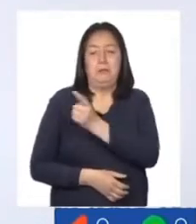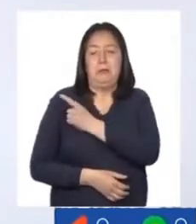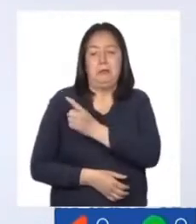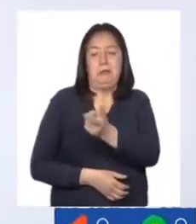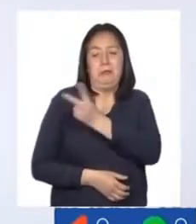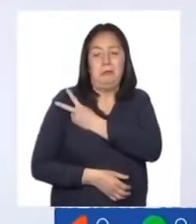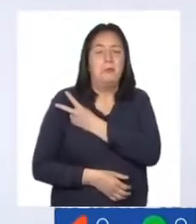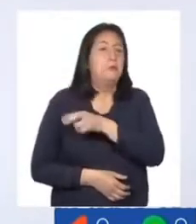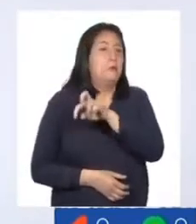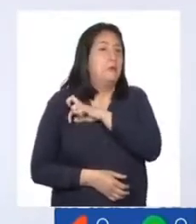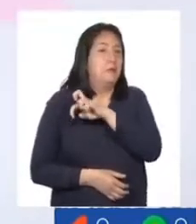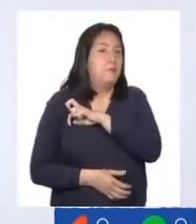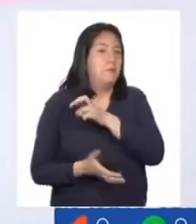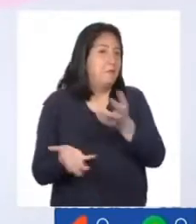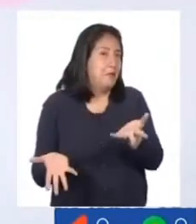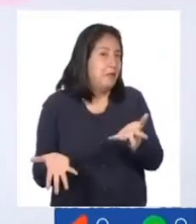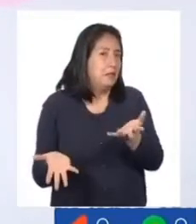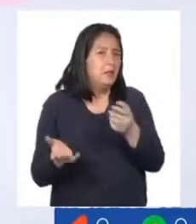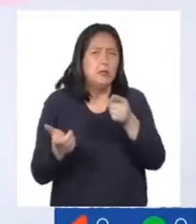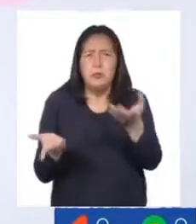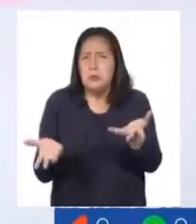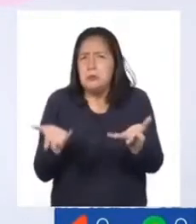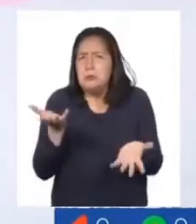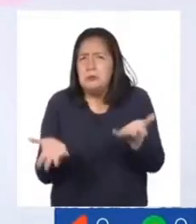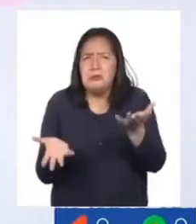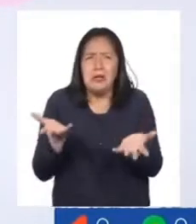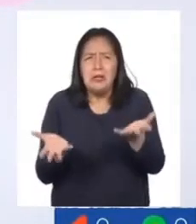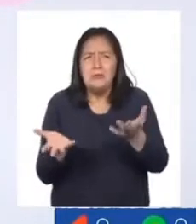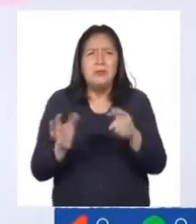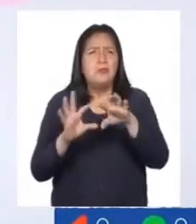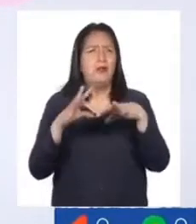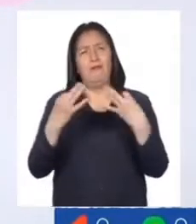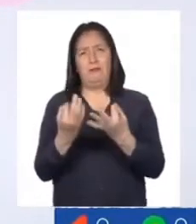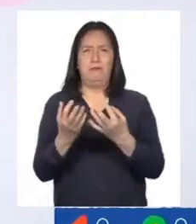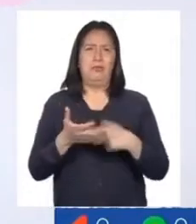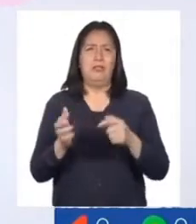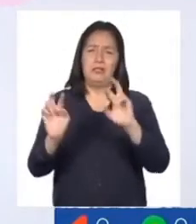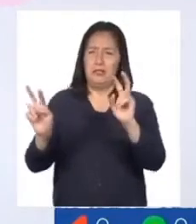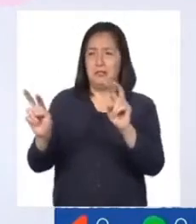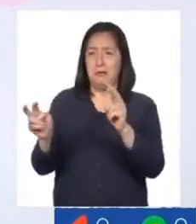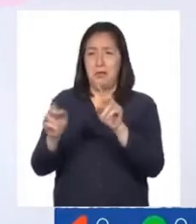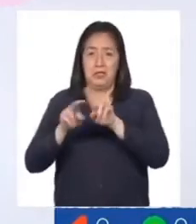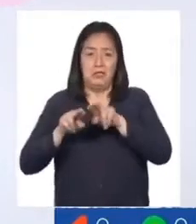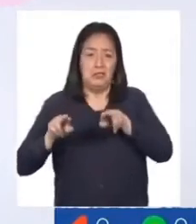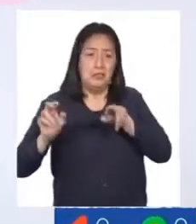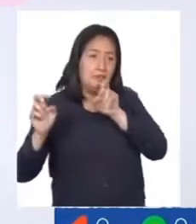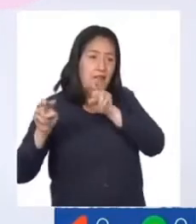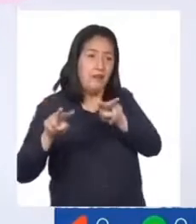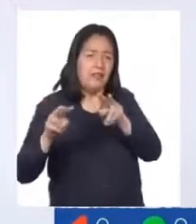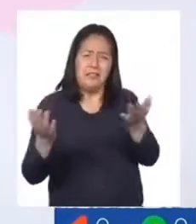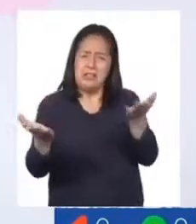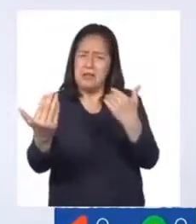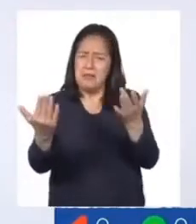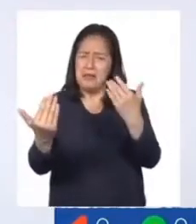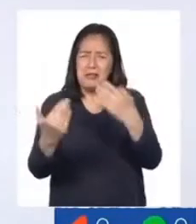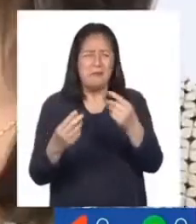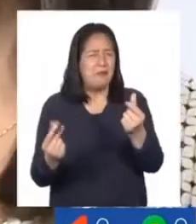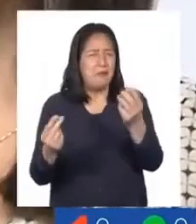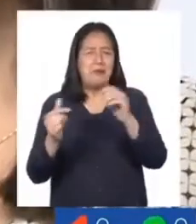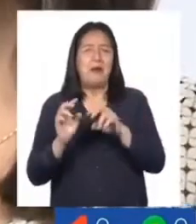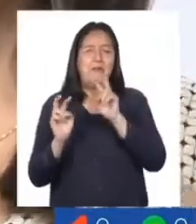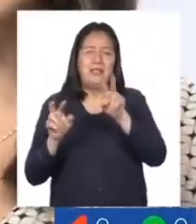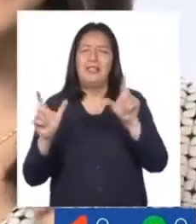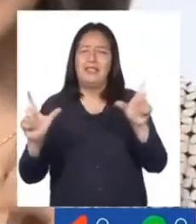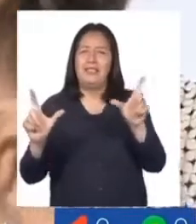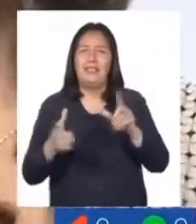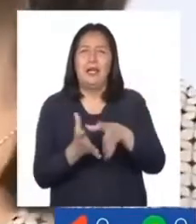y segundo grado de primaria. Si tienen por ahí algún familiar que pueda ver el programa con ustedes, que venga rapidito a ver la tele.